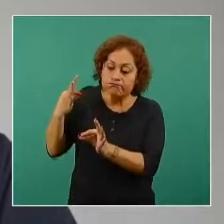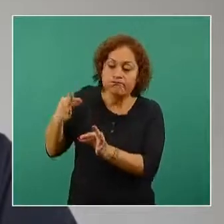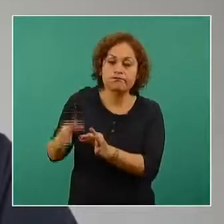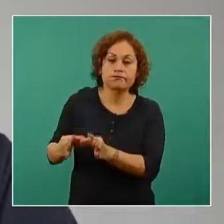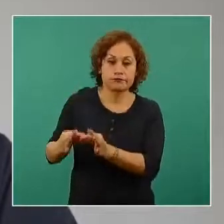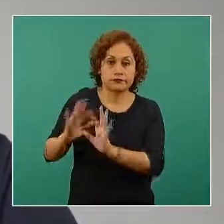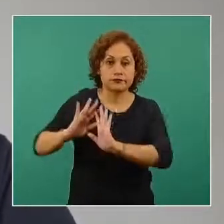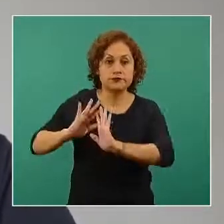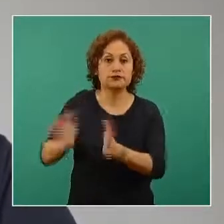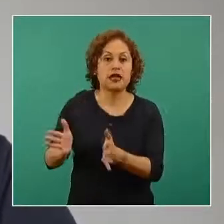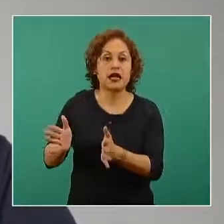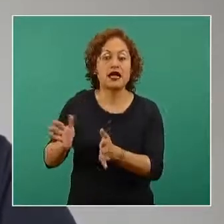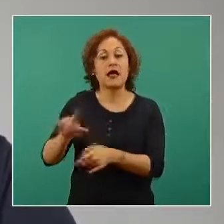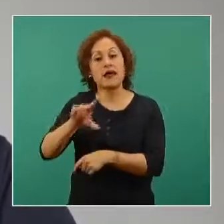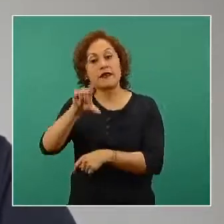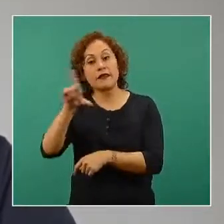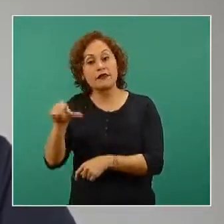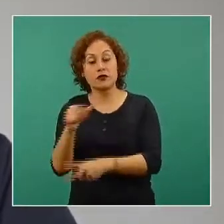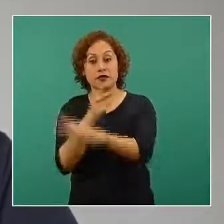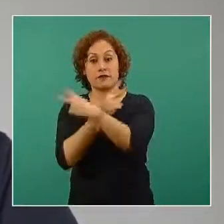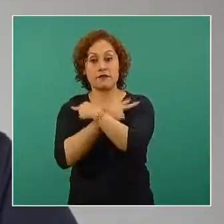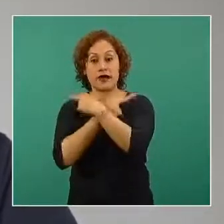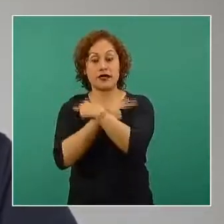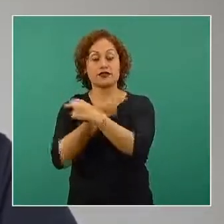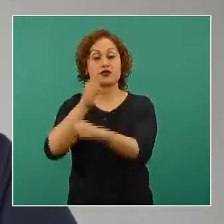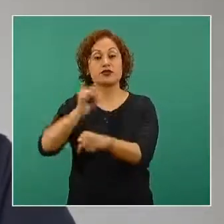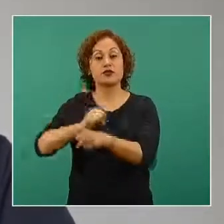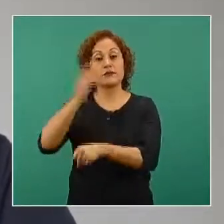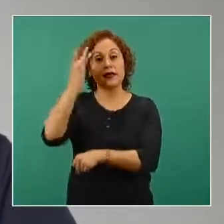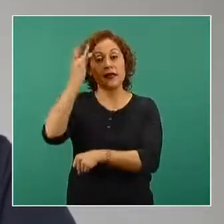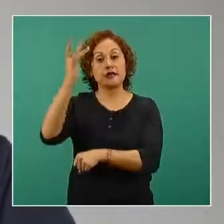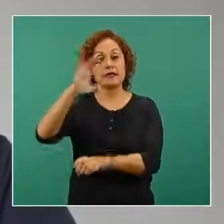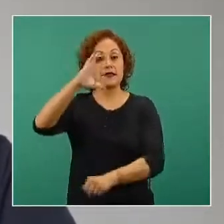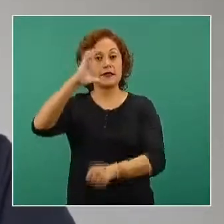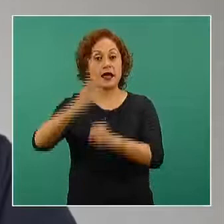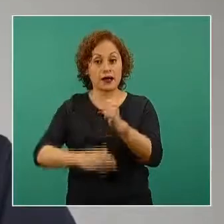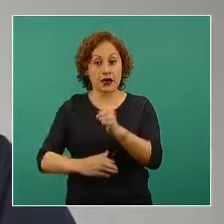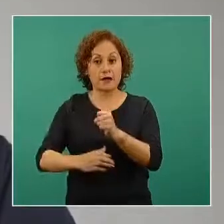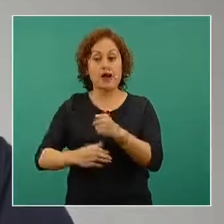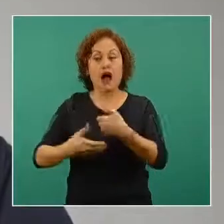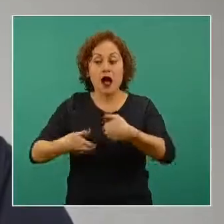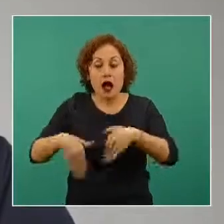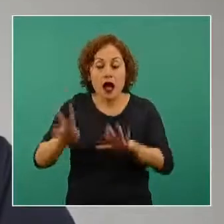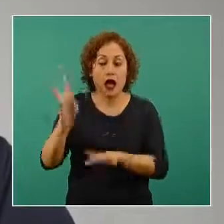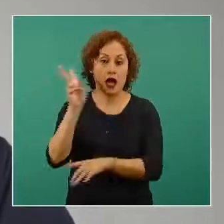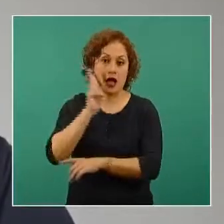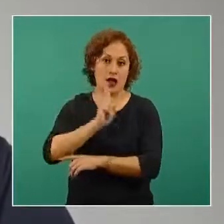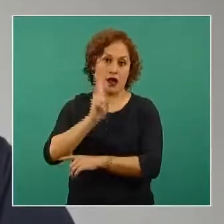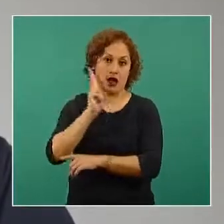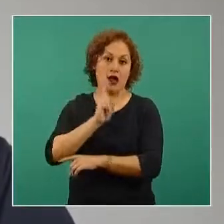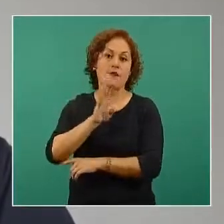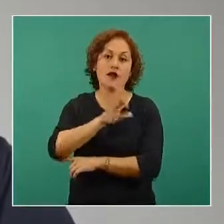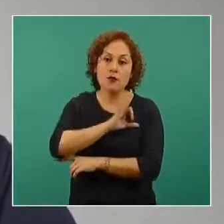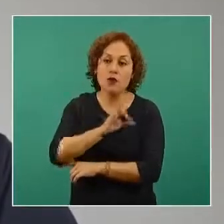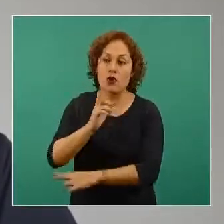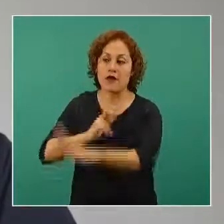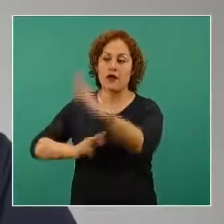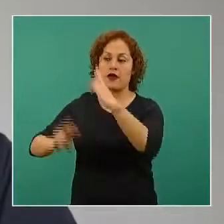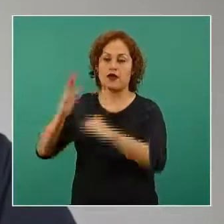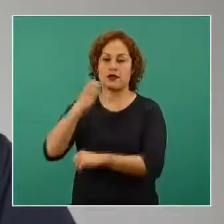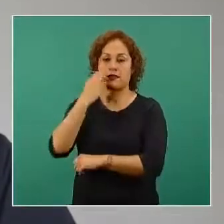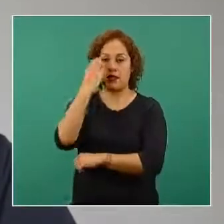al terminar las vacaciones de Semana Santa, exista una ventana real en la cual pueda reiniciarse las